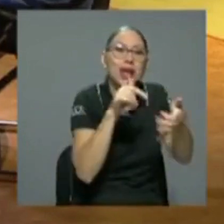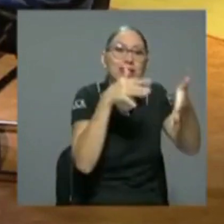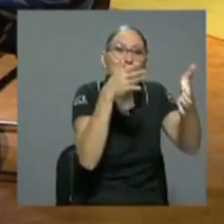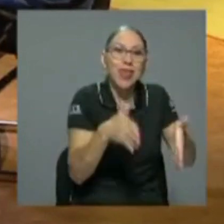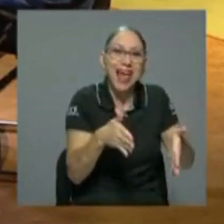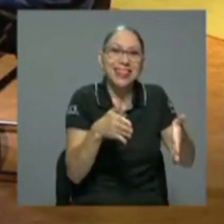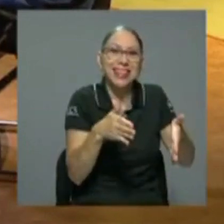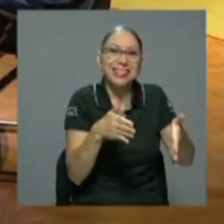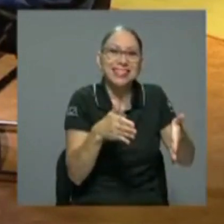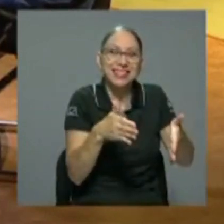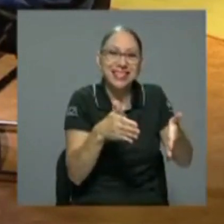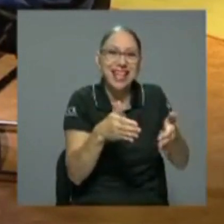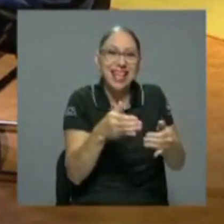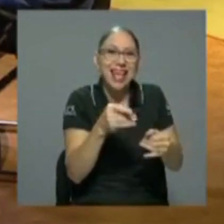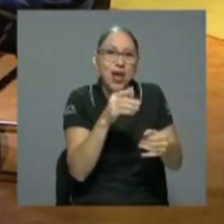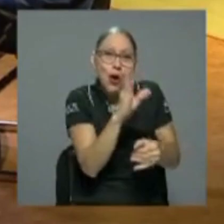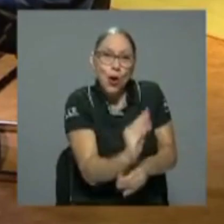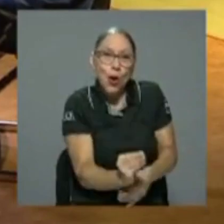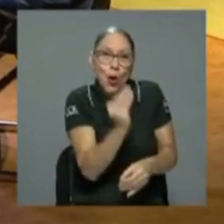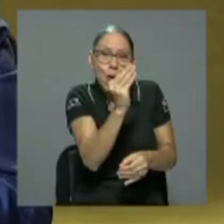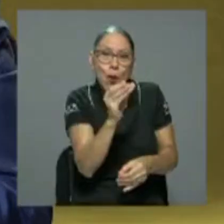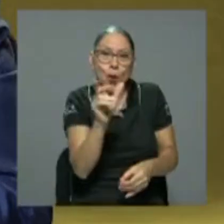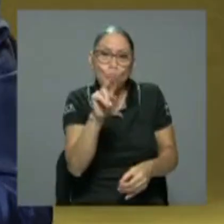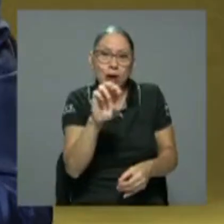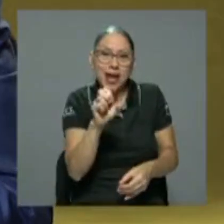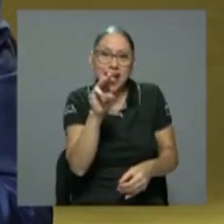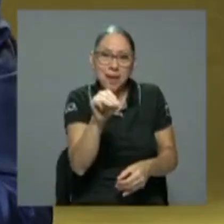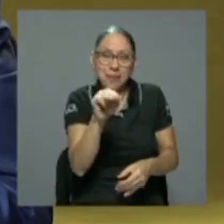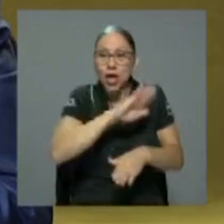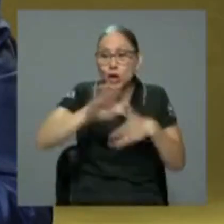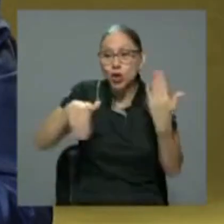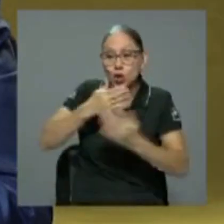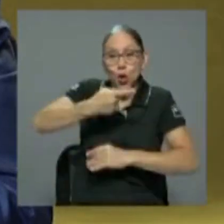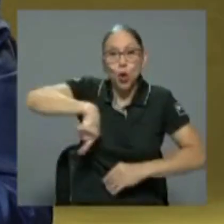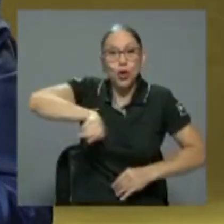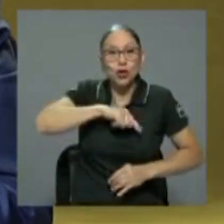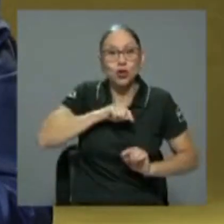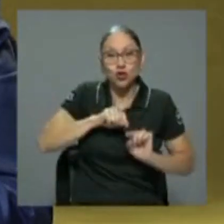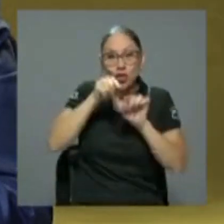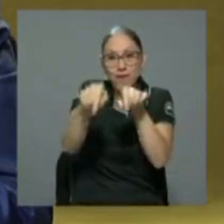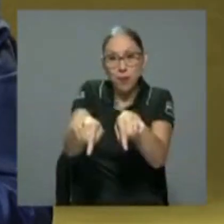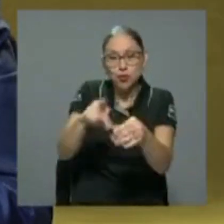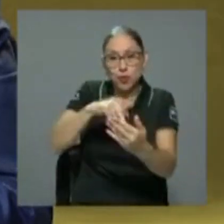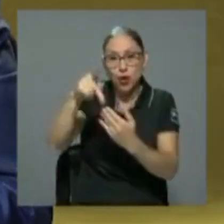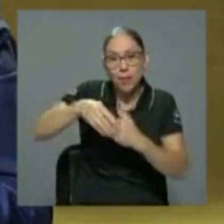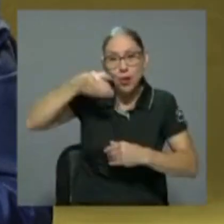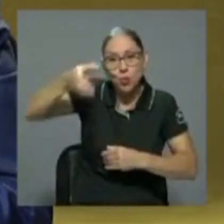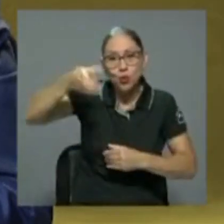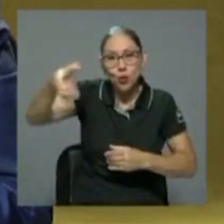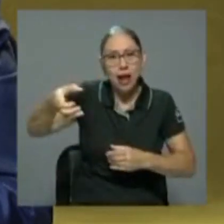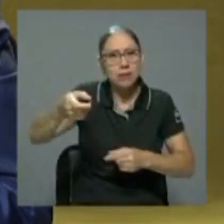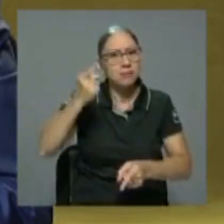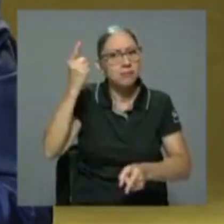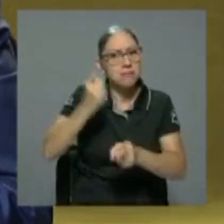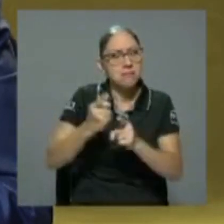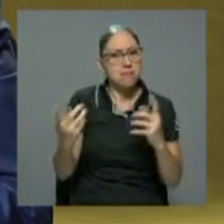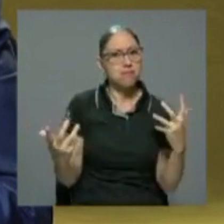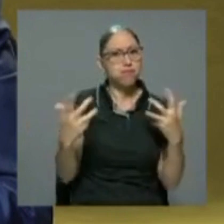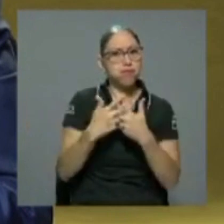todo reporte, desde todo punto de vista, todo esto que llevamos como programa cultural fue un acierto y fue muy